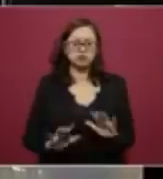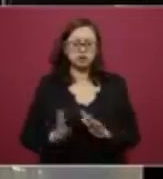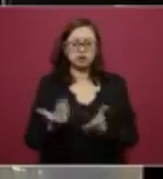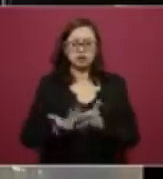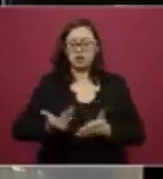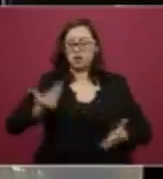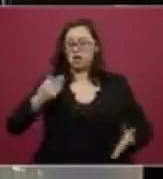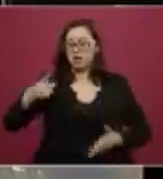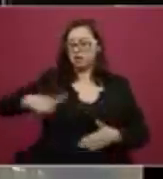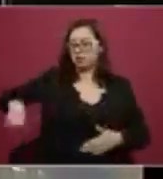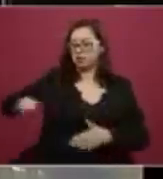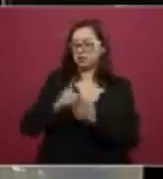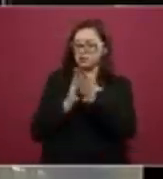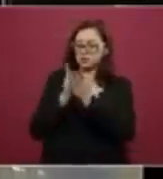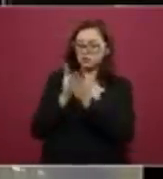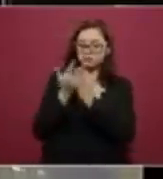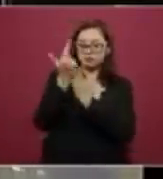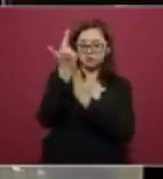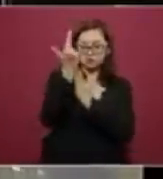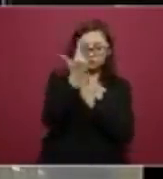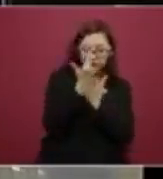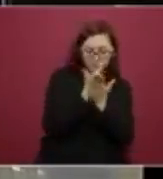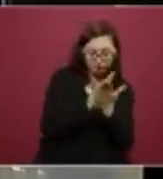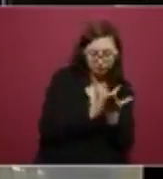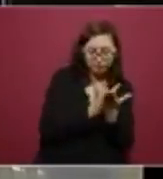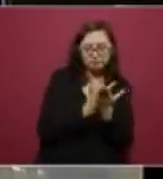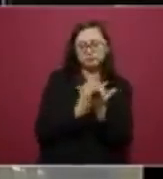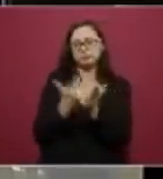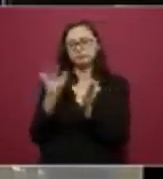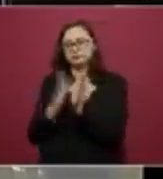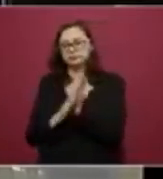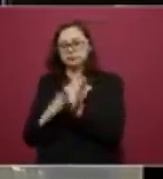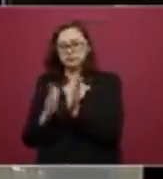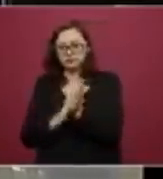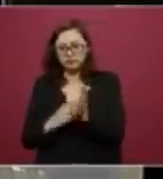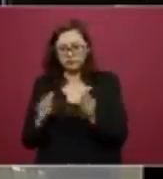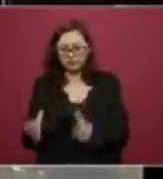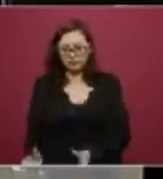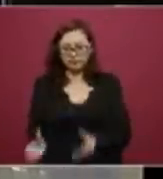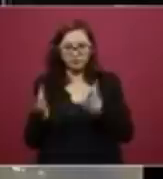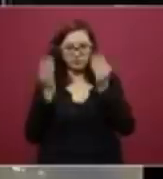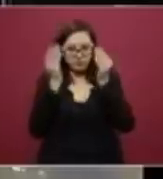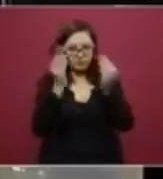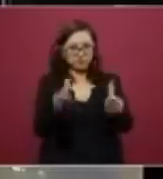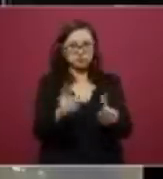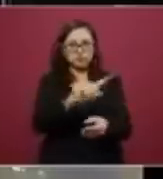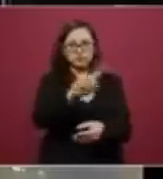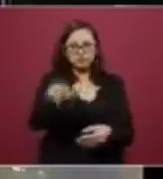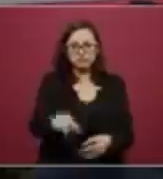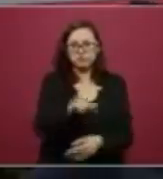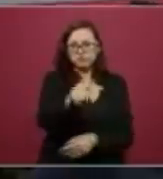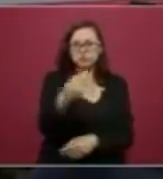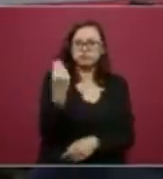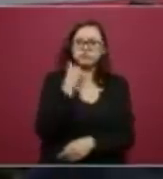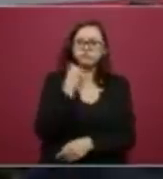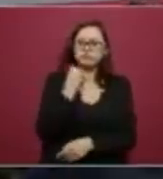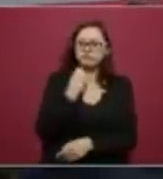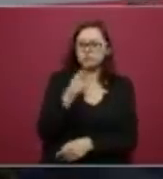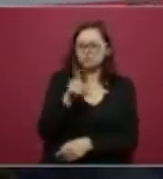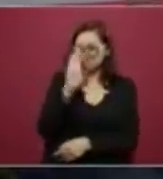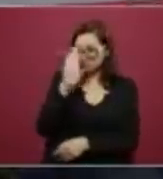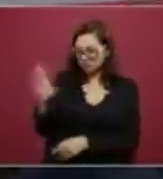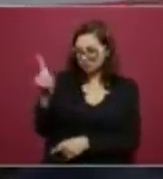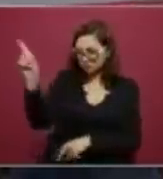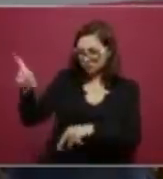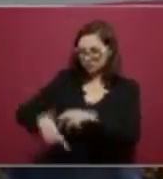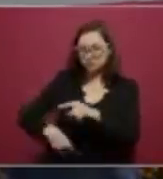los derechohabientes y las escrituras de las viviendas para demandarlos y desposeerlos de su patrimonio. Ya no,